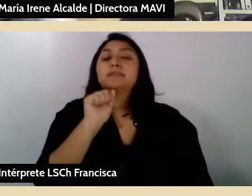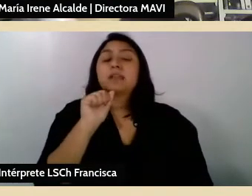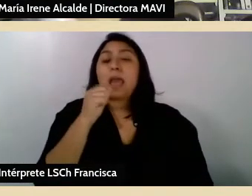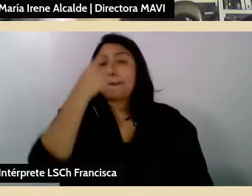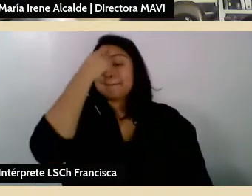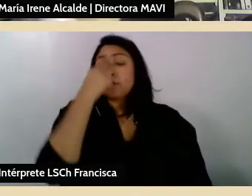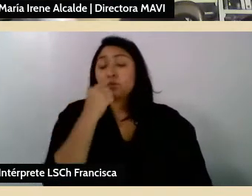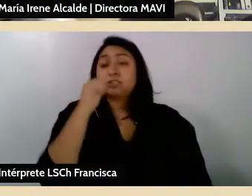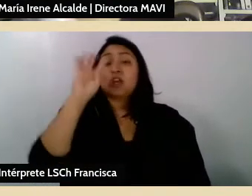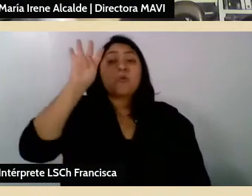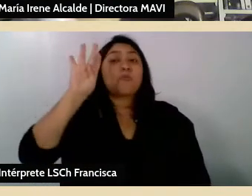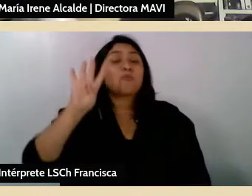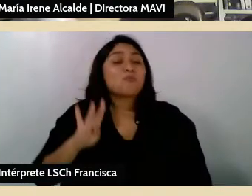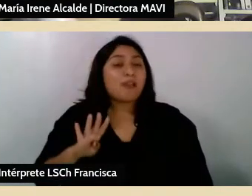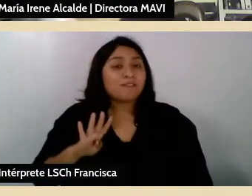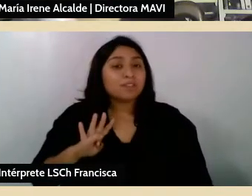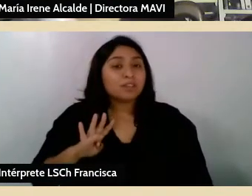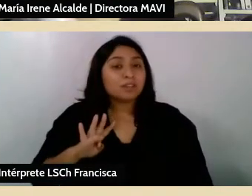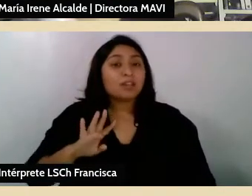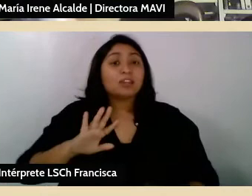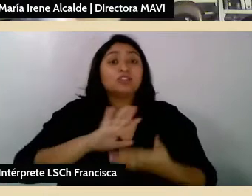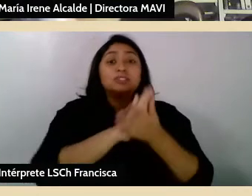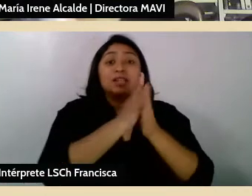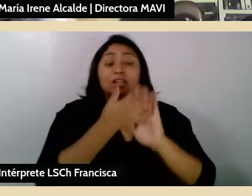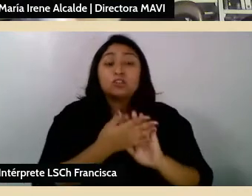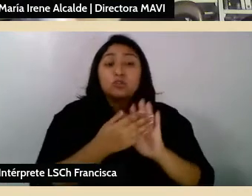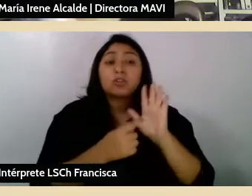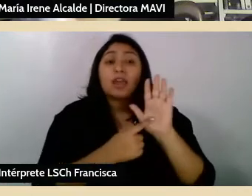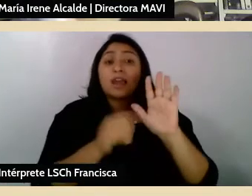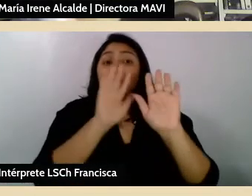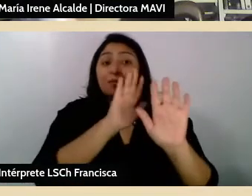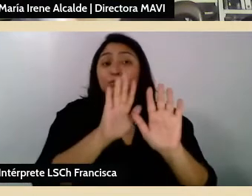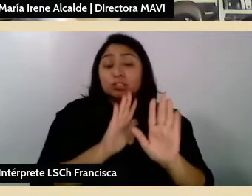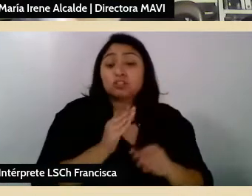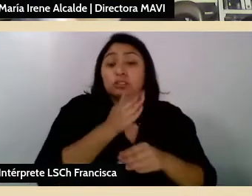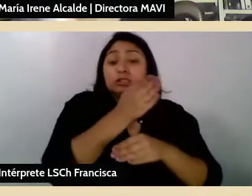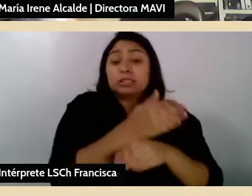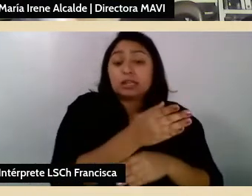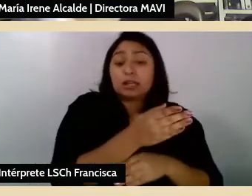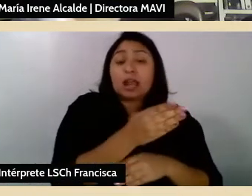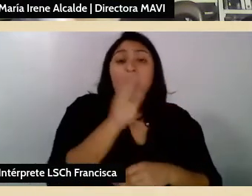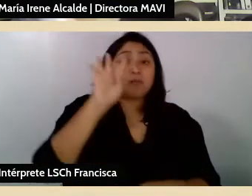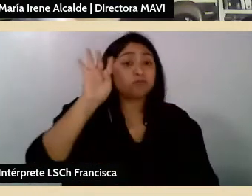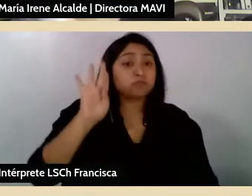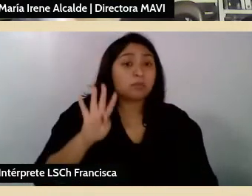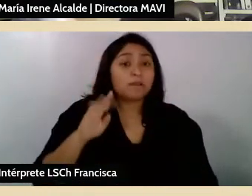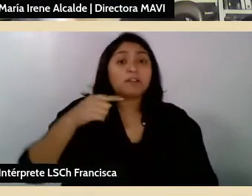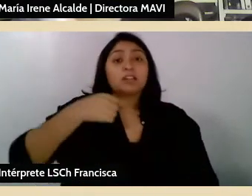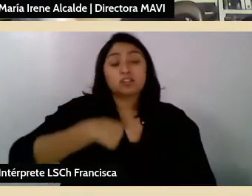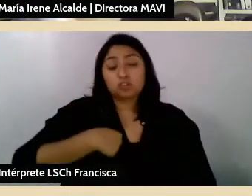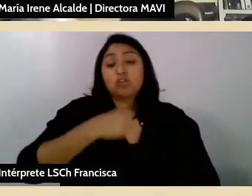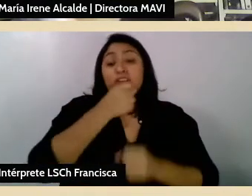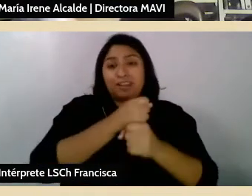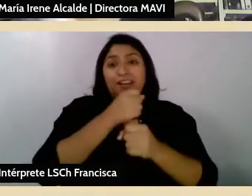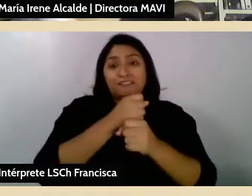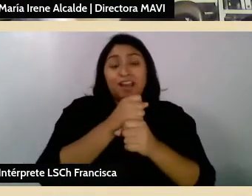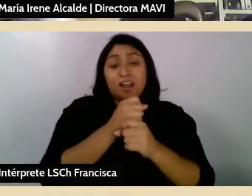toda exposición que llega al museo, obviamente estoy trabajando muy en contacto con el